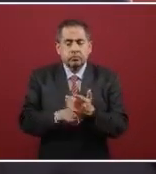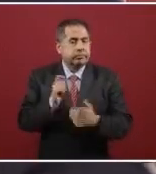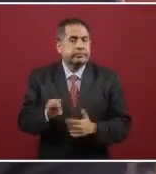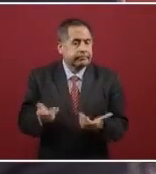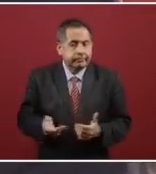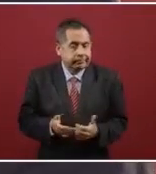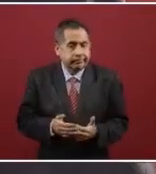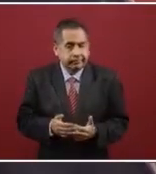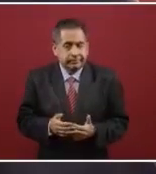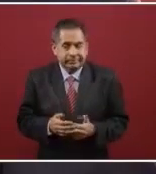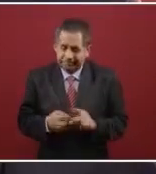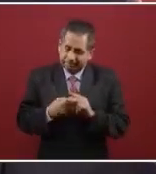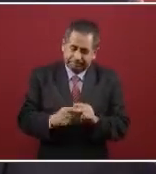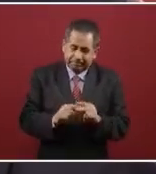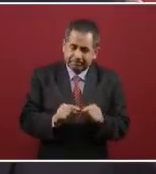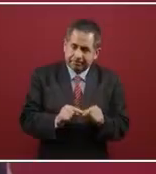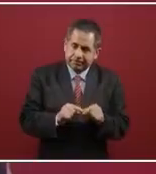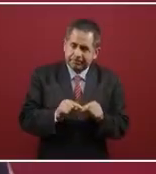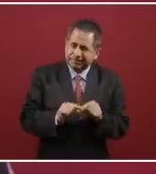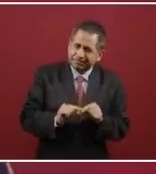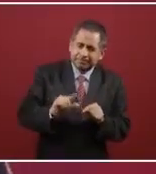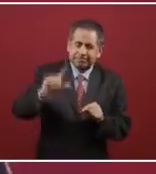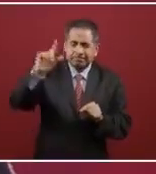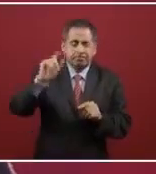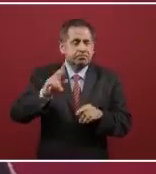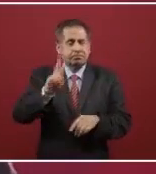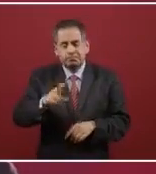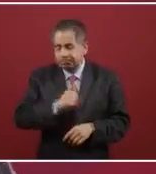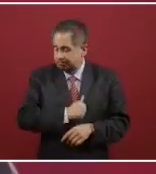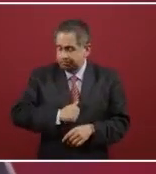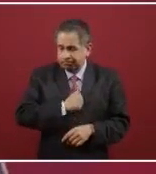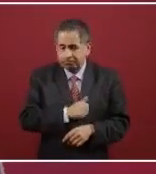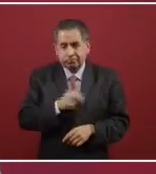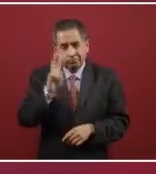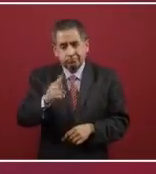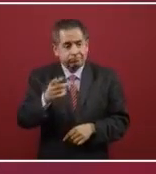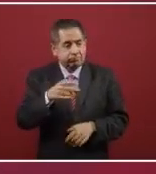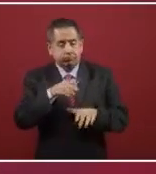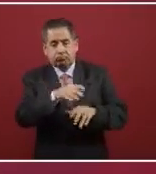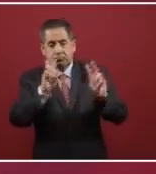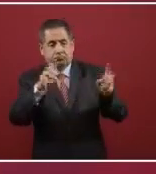desde abajo, porque desgraciadamente se abandonó